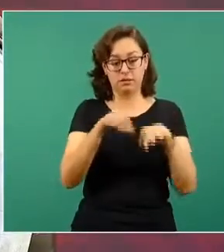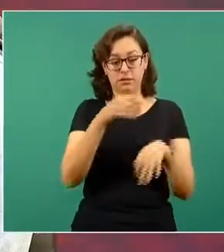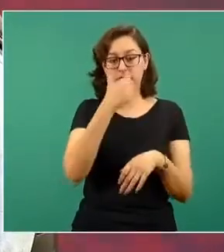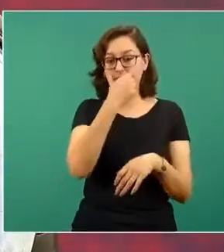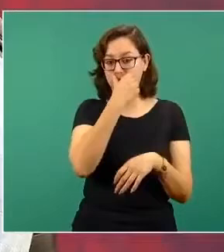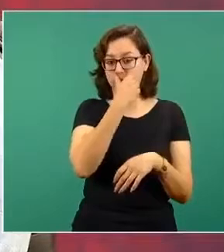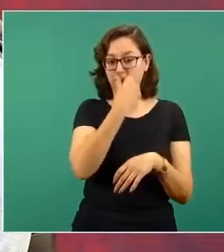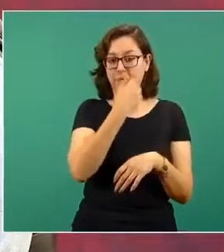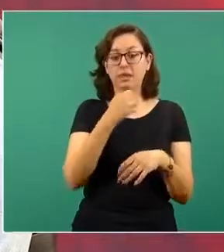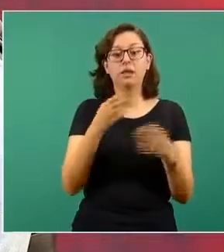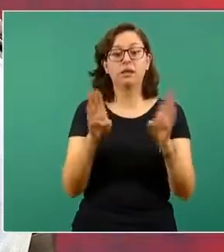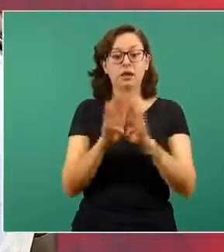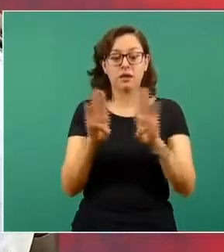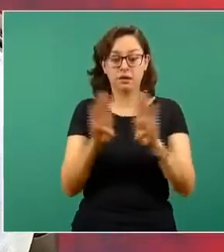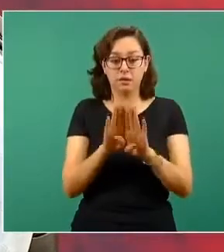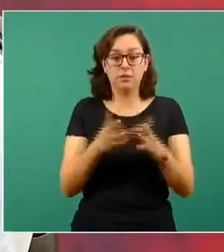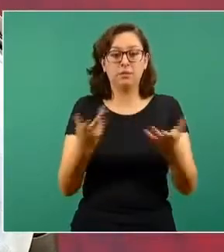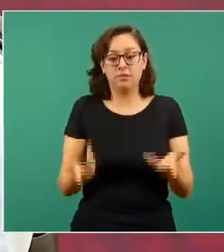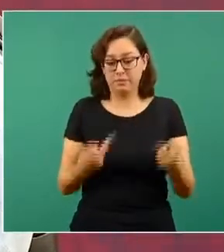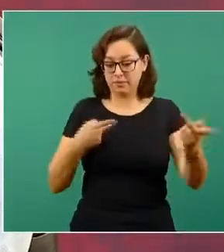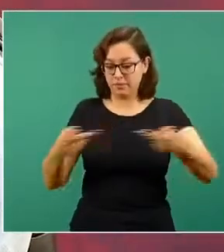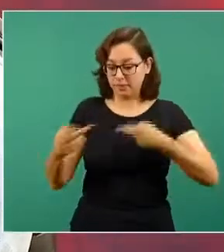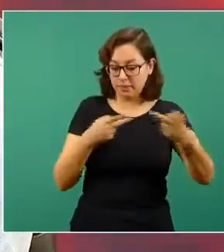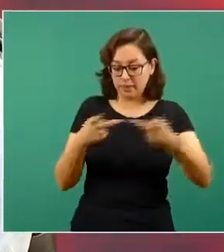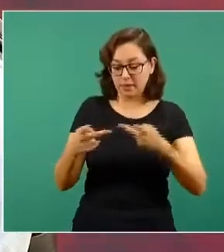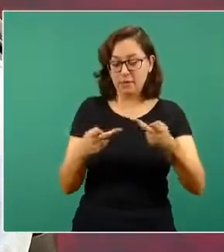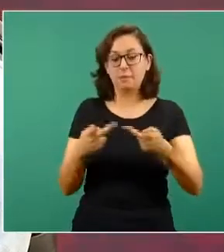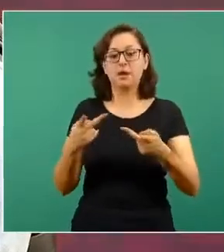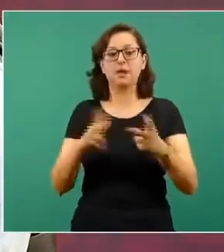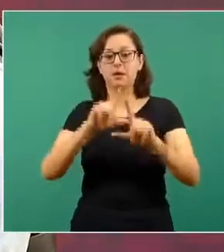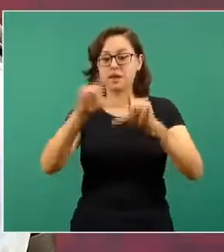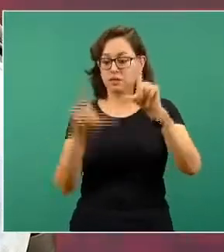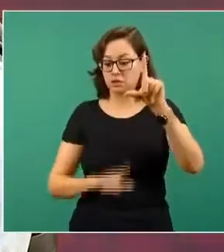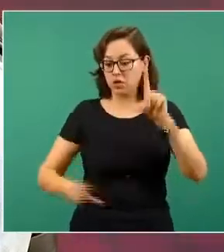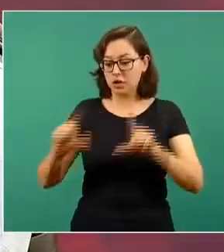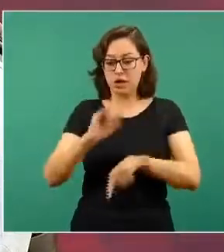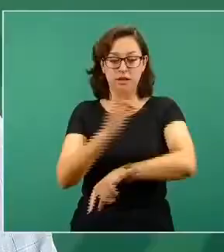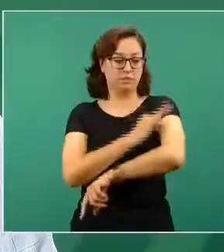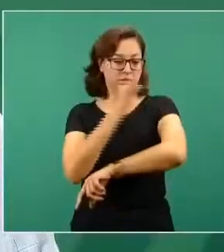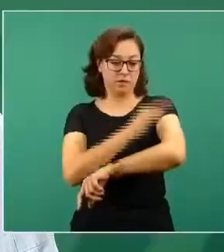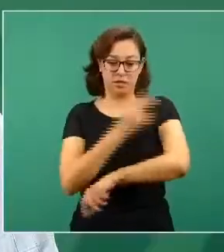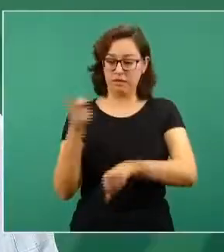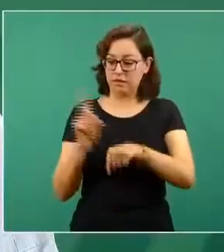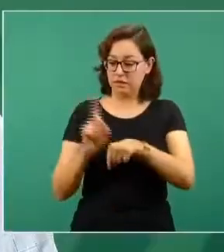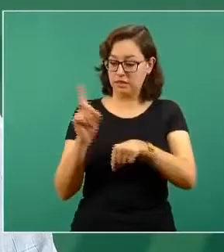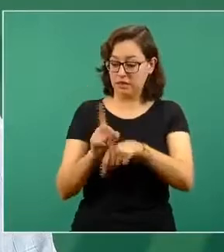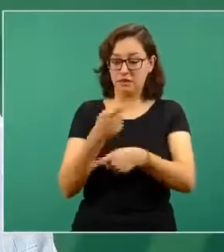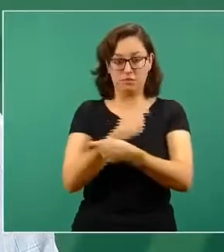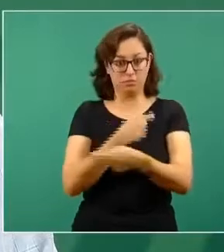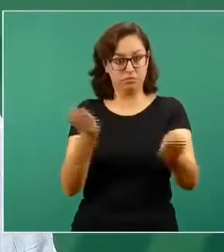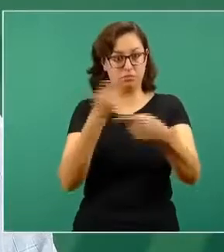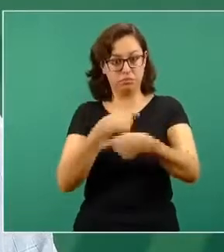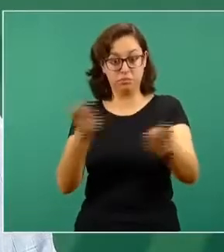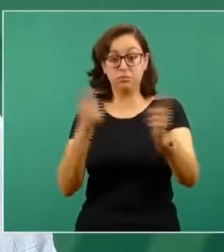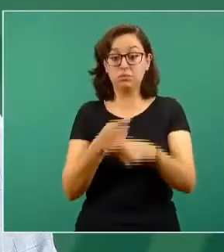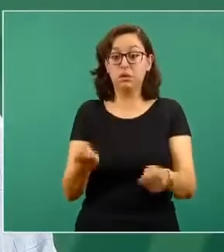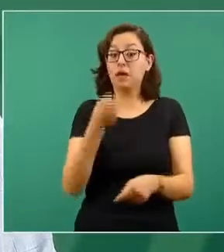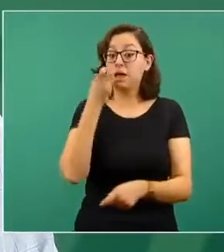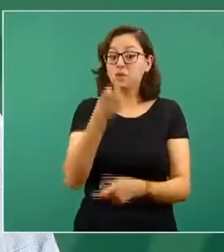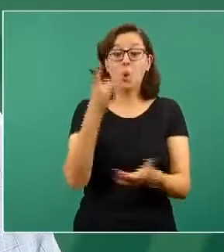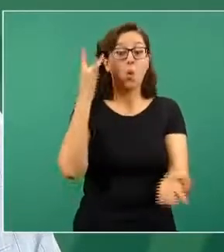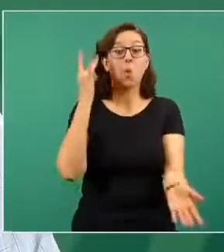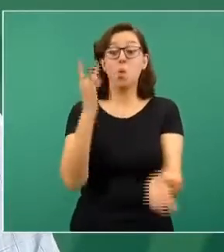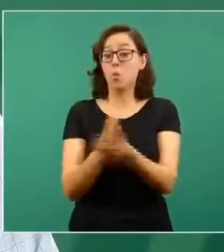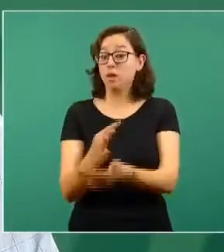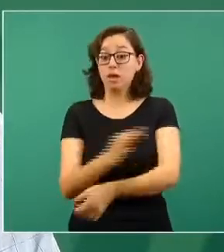de la Estrategia Nacional de Vacunación, que es la que día con día actualizamos actualmente. Ese es un primer punto y es importante que la